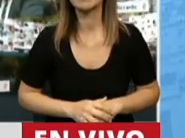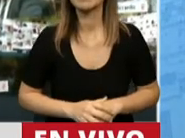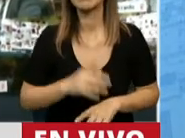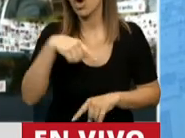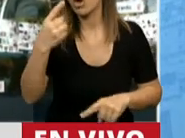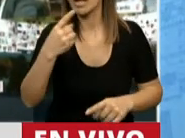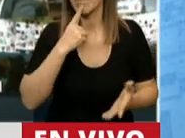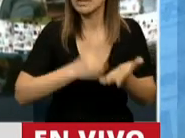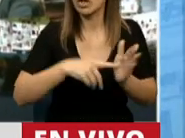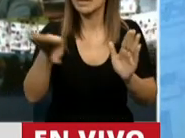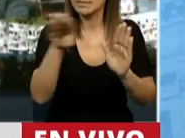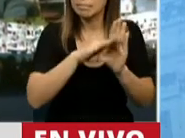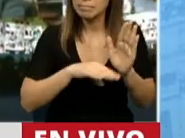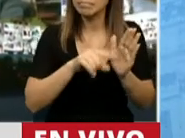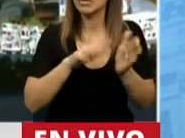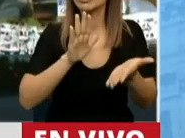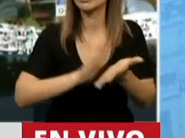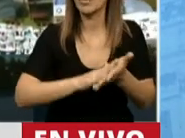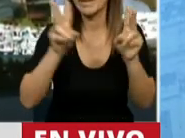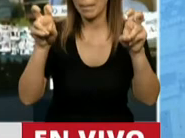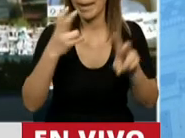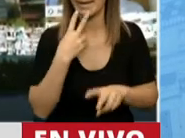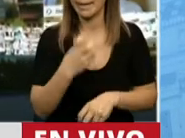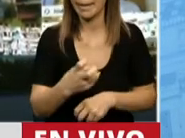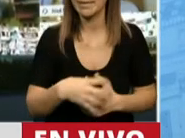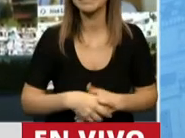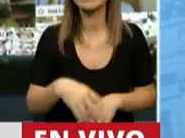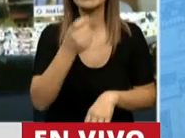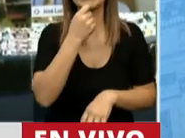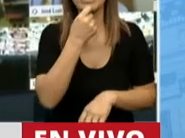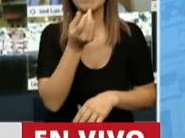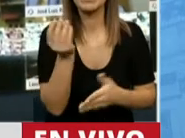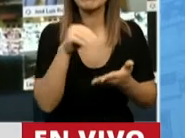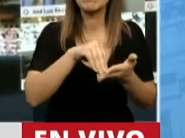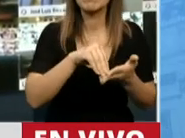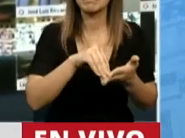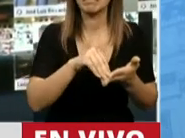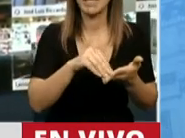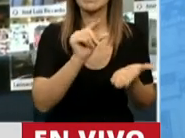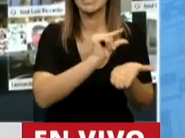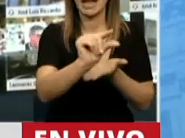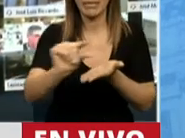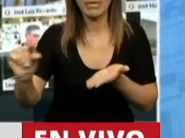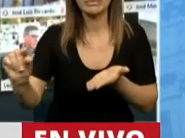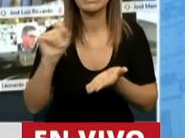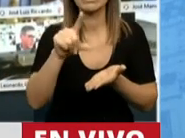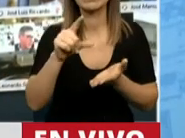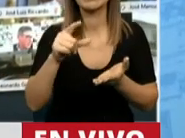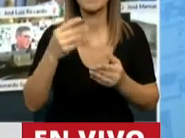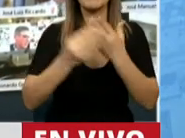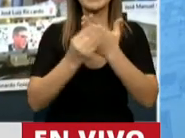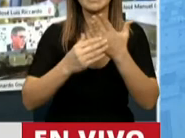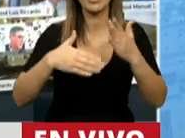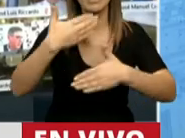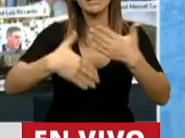otras decisiones que se han tomado en materia energética. Por ejemplo, reforzar la asignación crediticia del Ministerio de Desarrollo